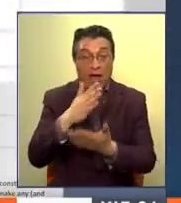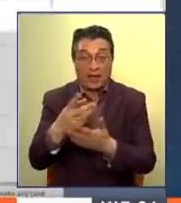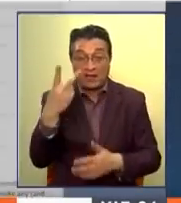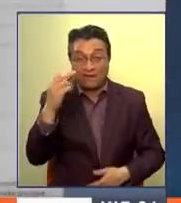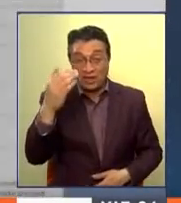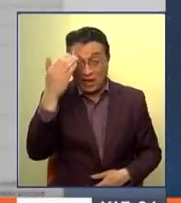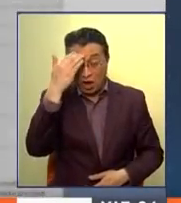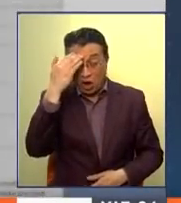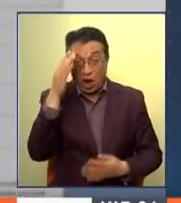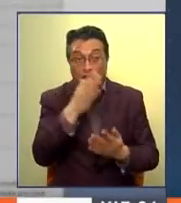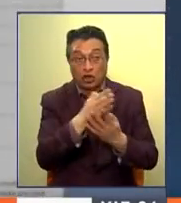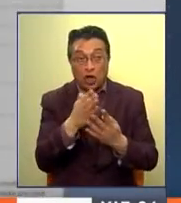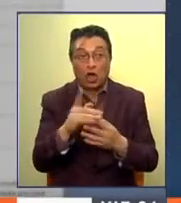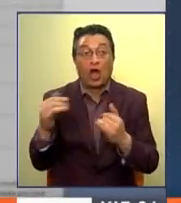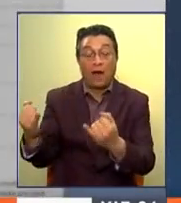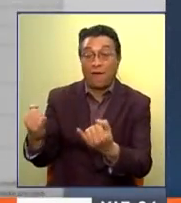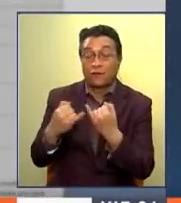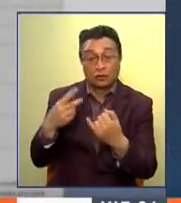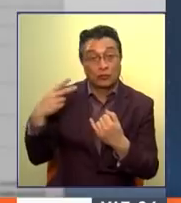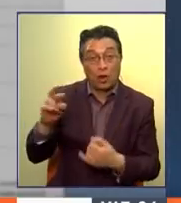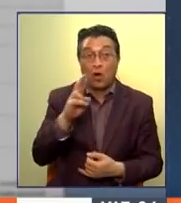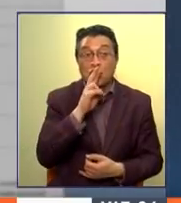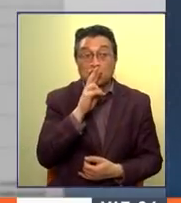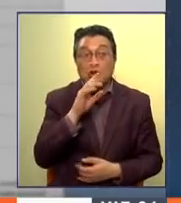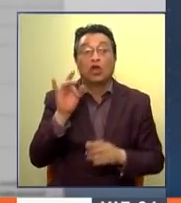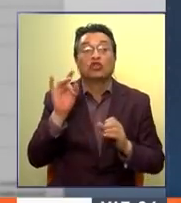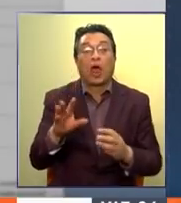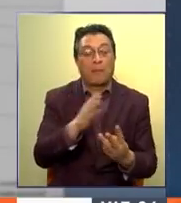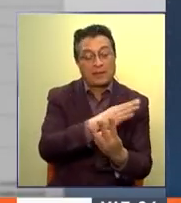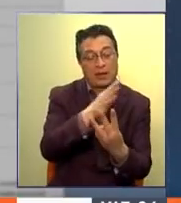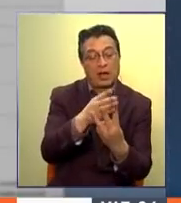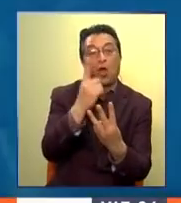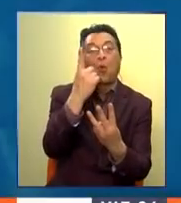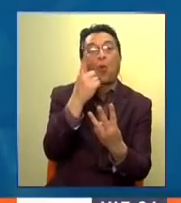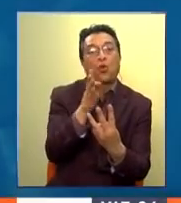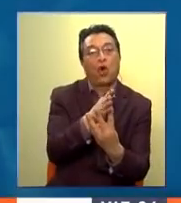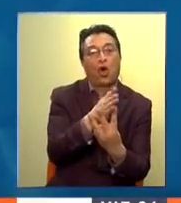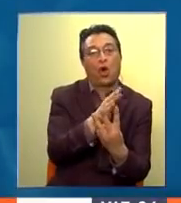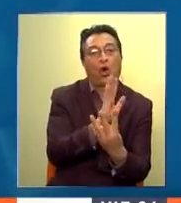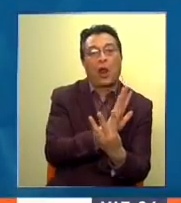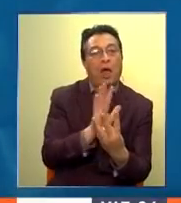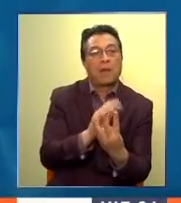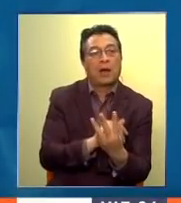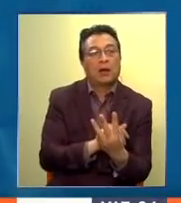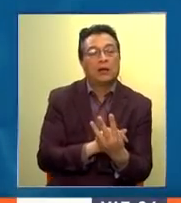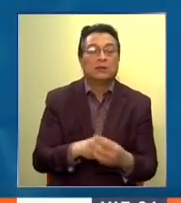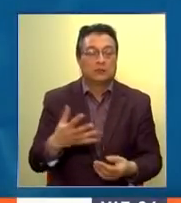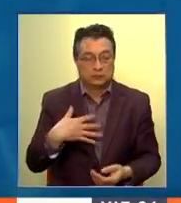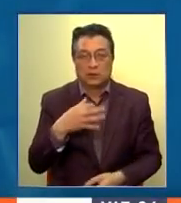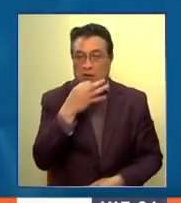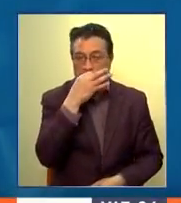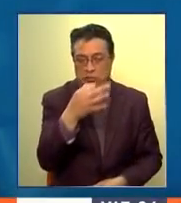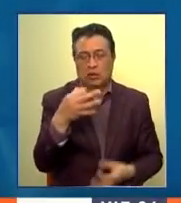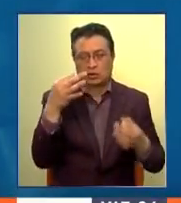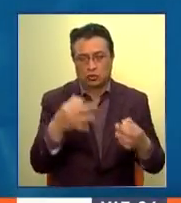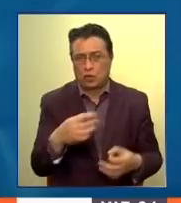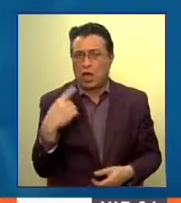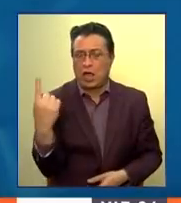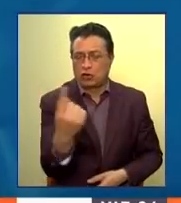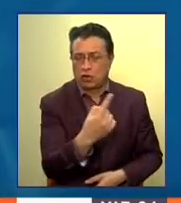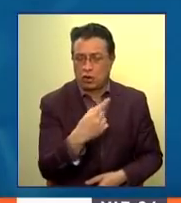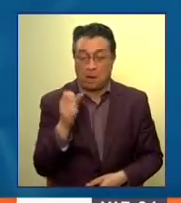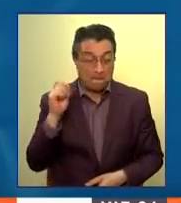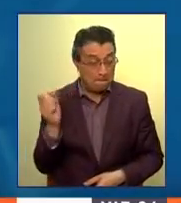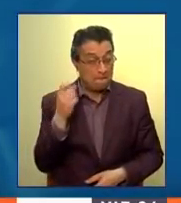mismo registro, los datos de la vacuna rusa solo llegaban a la fase 1. Quiero asegurarles a todos que, en primer lugar,